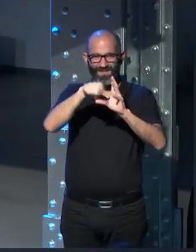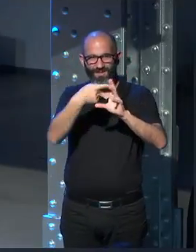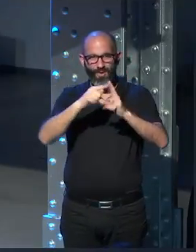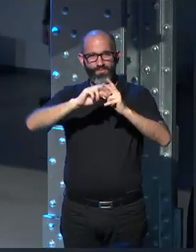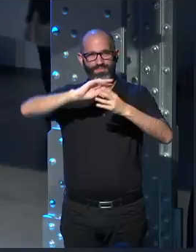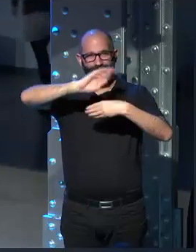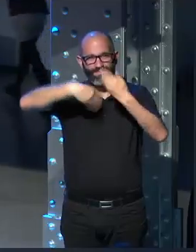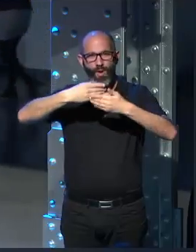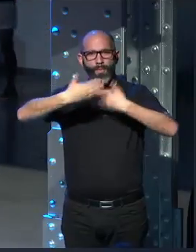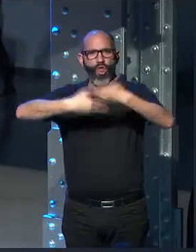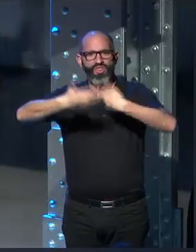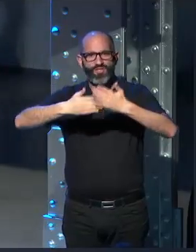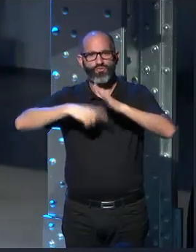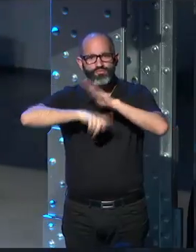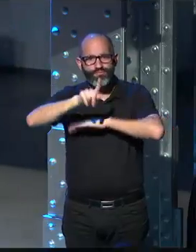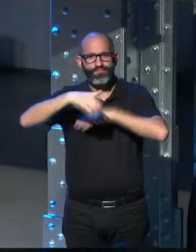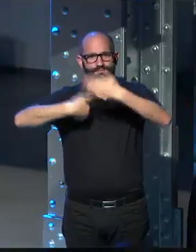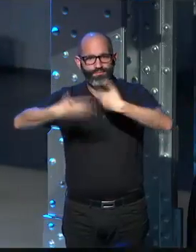sin embargo,